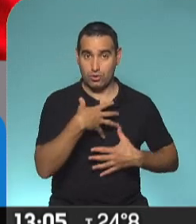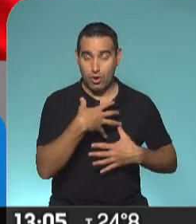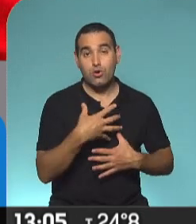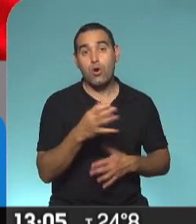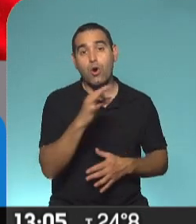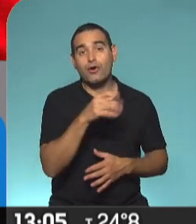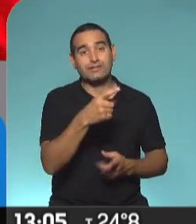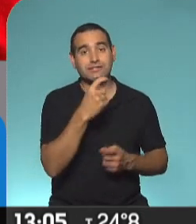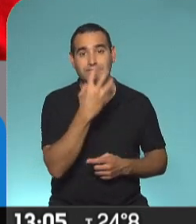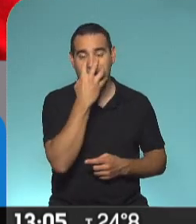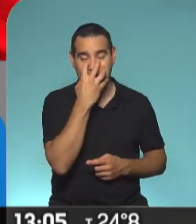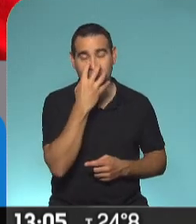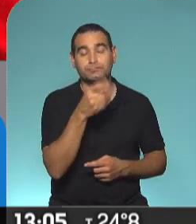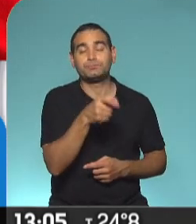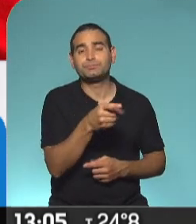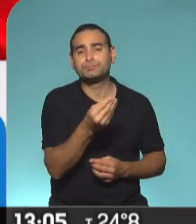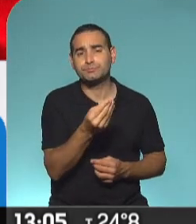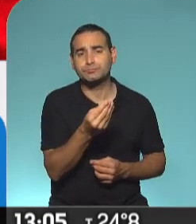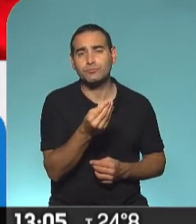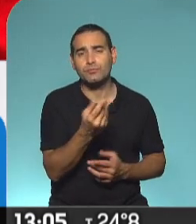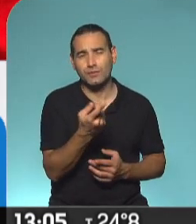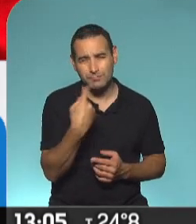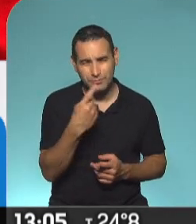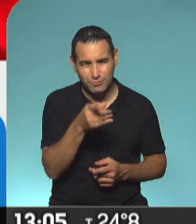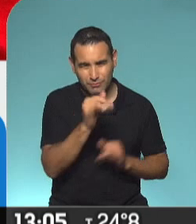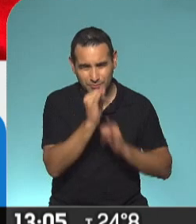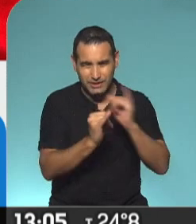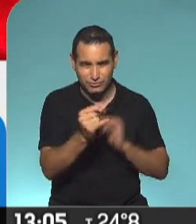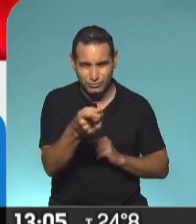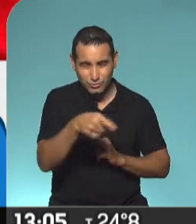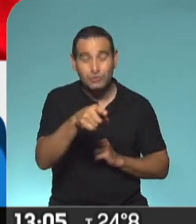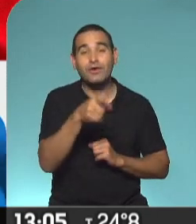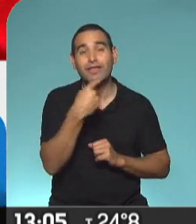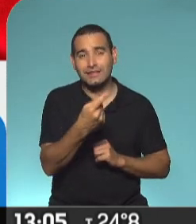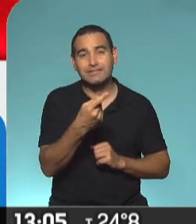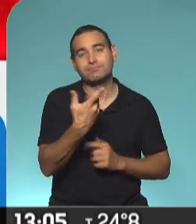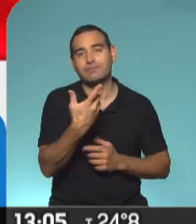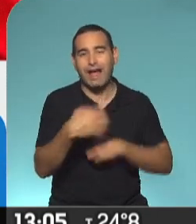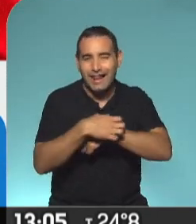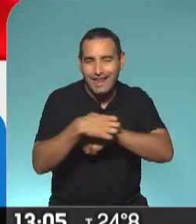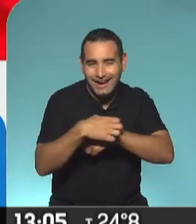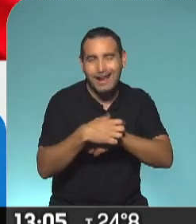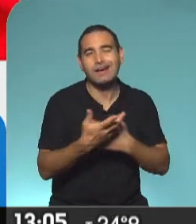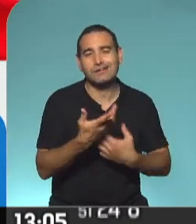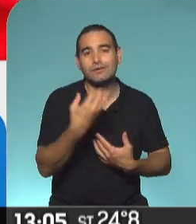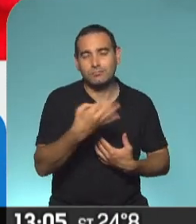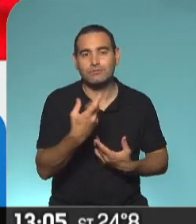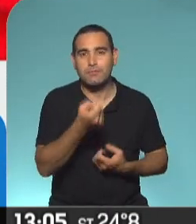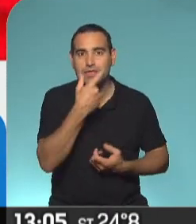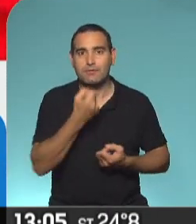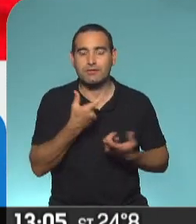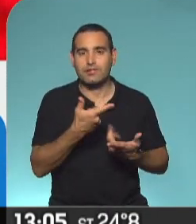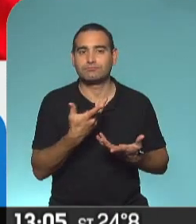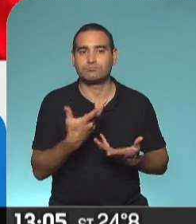requerido oxígeno. Esto tiene que ver, como muy bien explicaban ustedes, para el tratamiento de las alergias lo que se hace es suprimir una reacción del